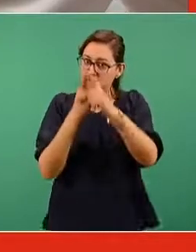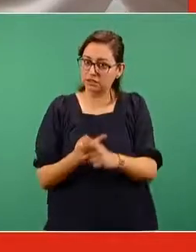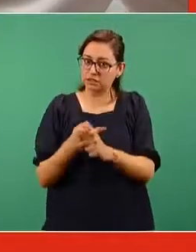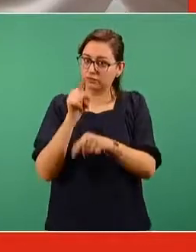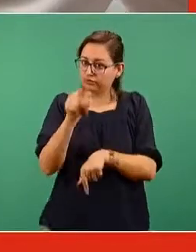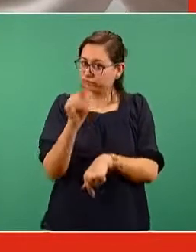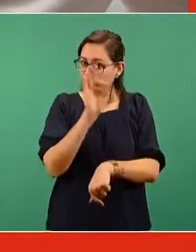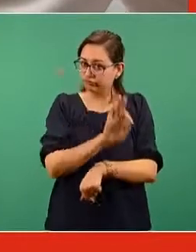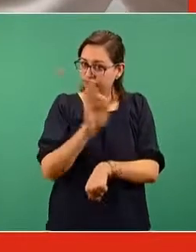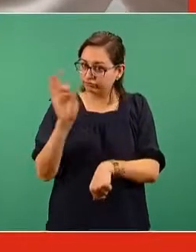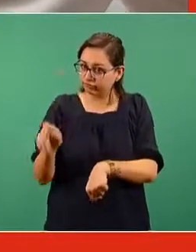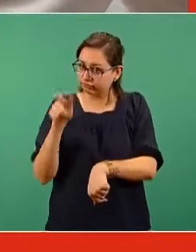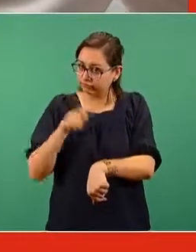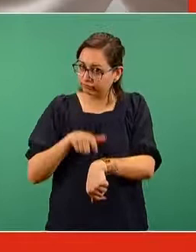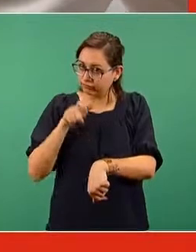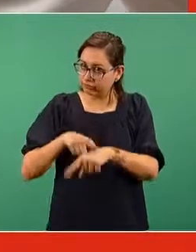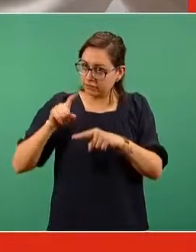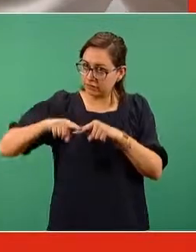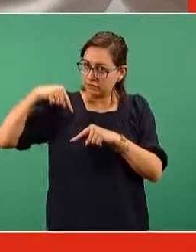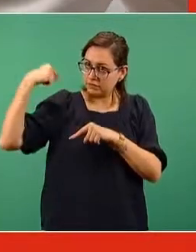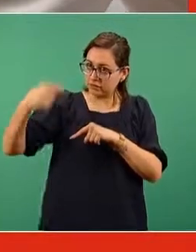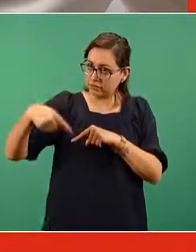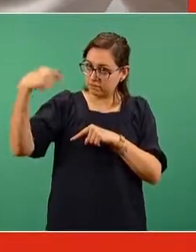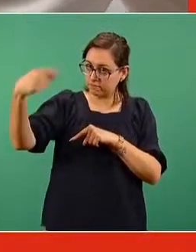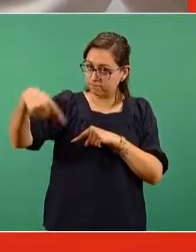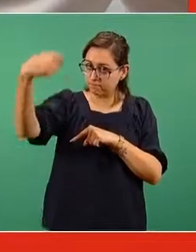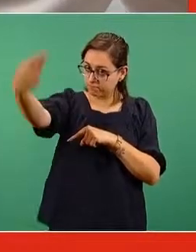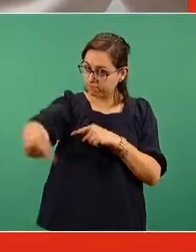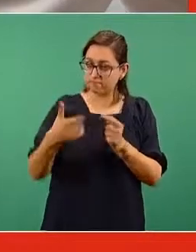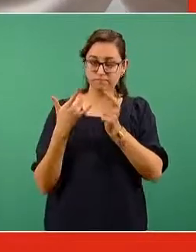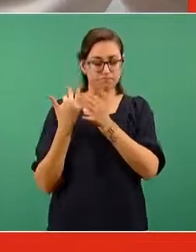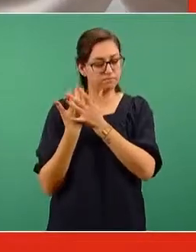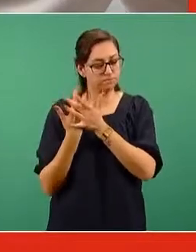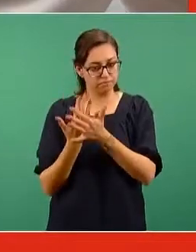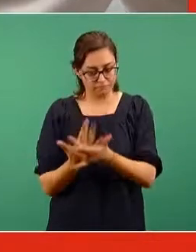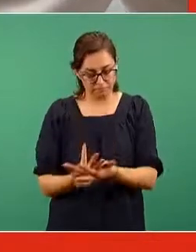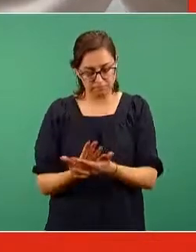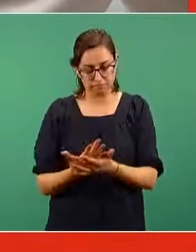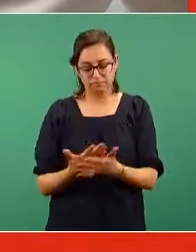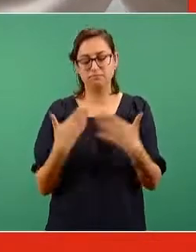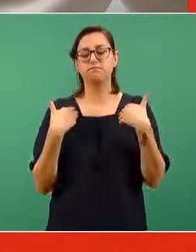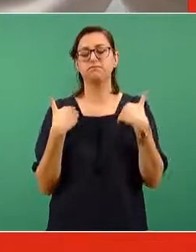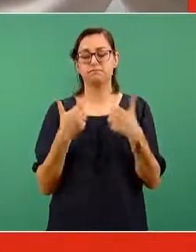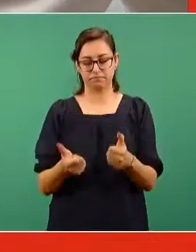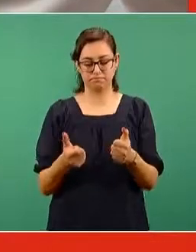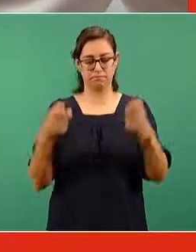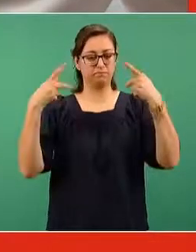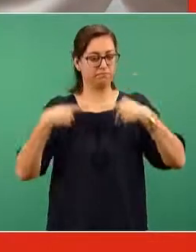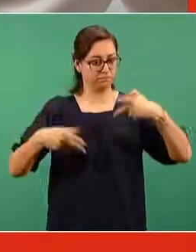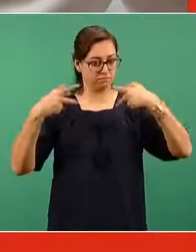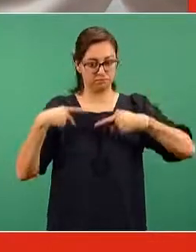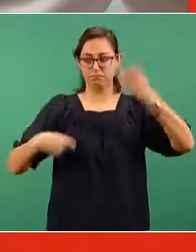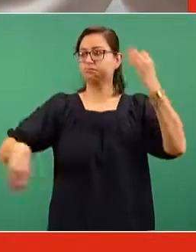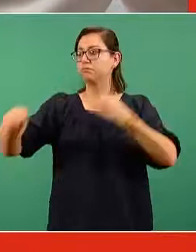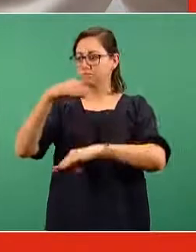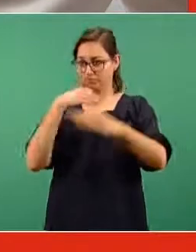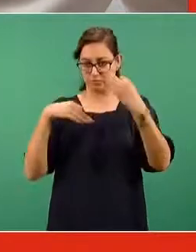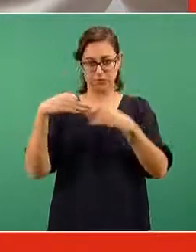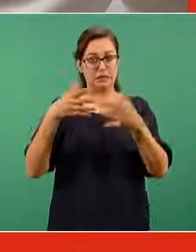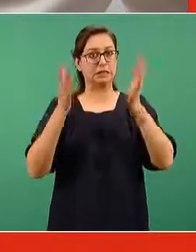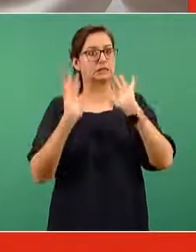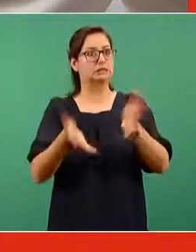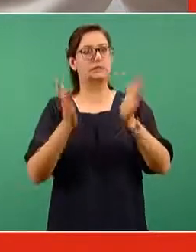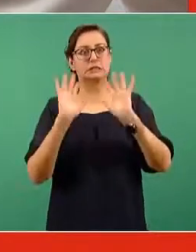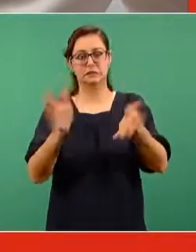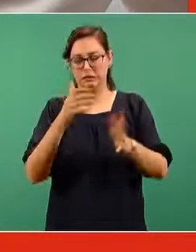mundo quisiera tener ya la vacuna. Es una aspiración absolutamente legítima, relevante, respetable, pero es